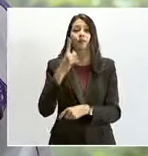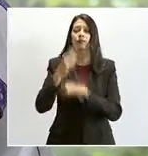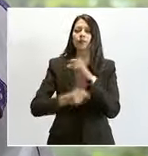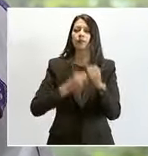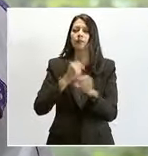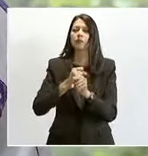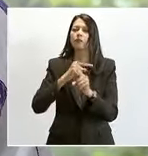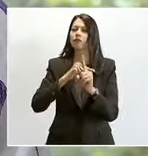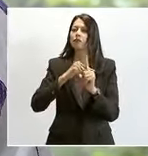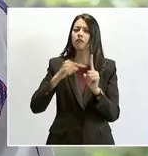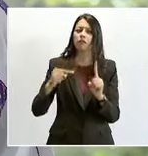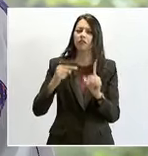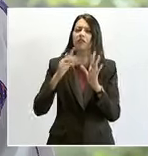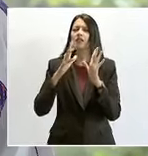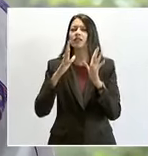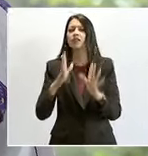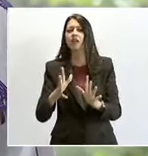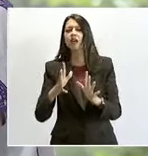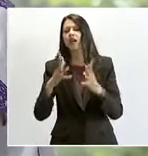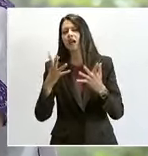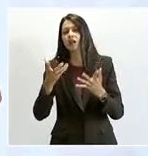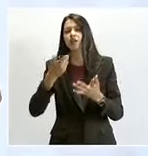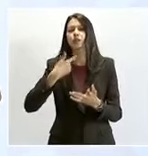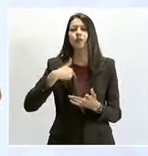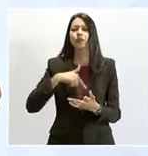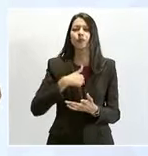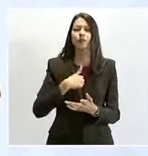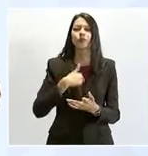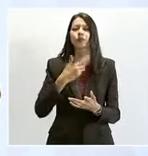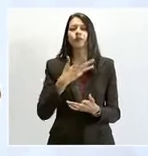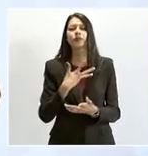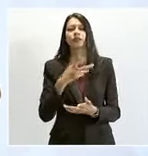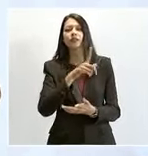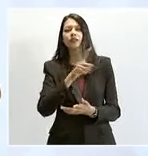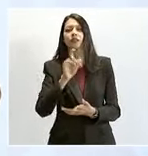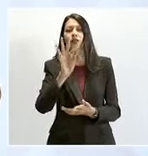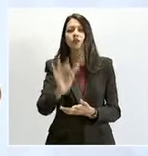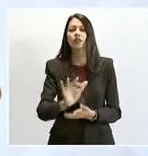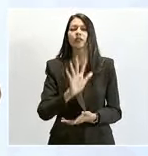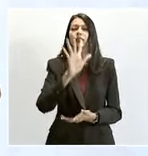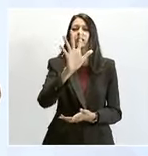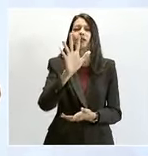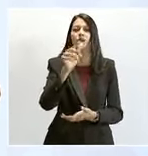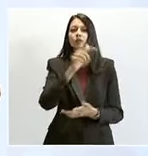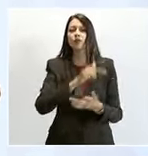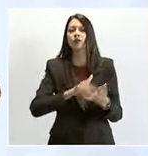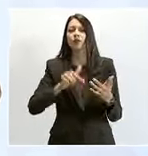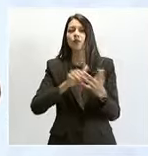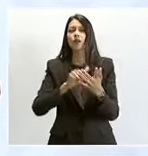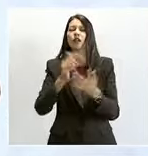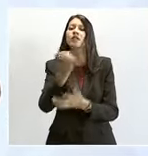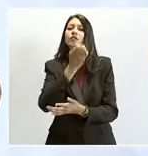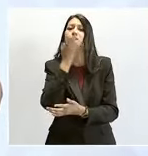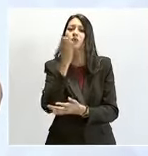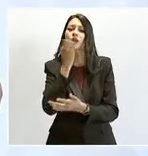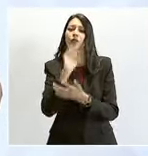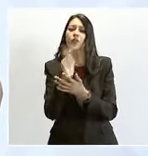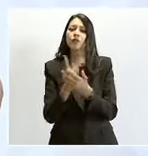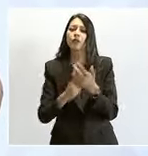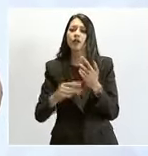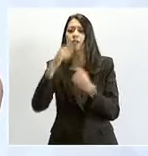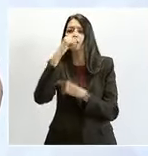medio en que ya nos habíamos quedado en 145 sedes del programa de universidades para el bienestar